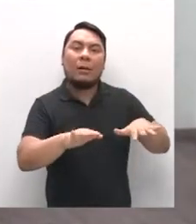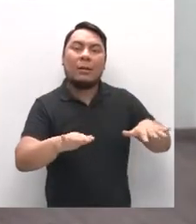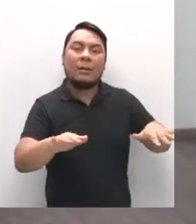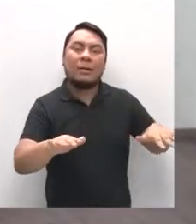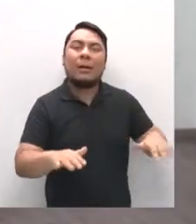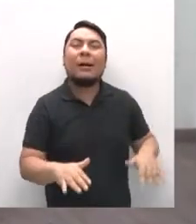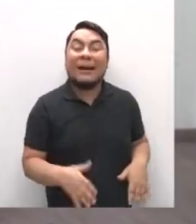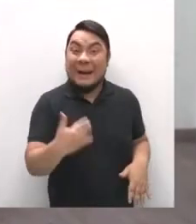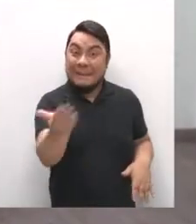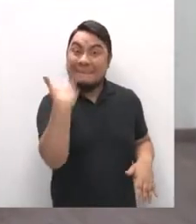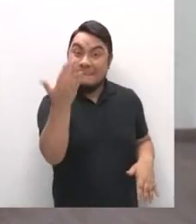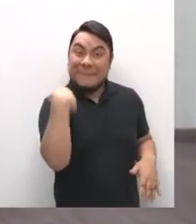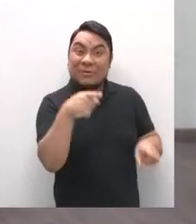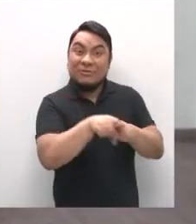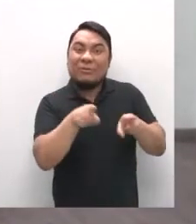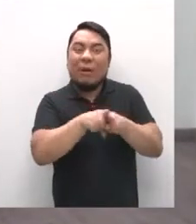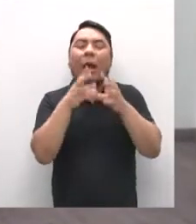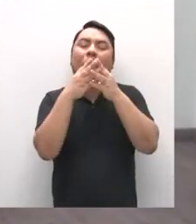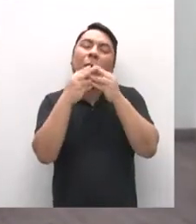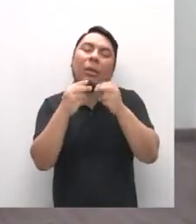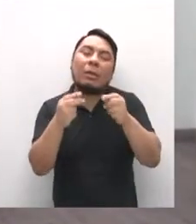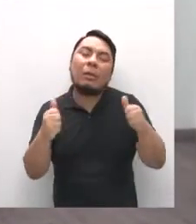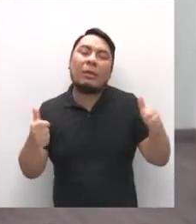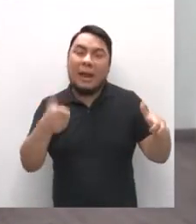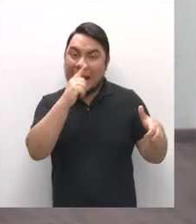Vamos a derretirnos, todos a derretirse, a ver.